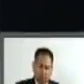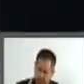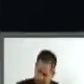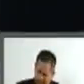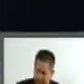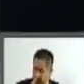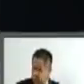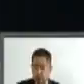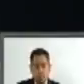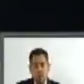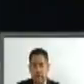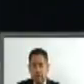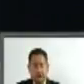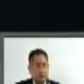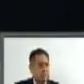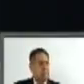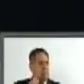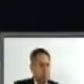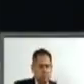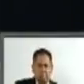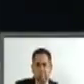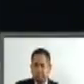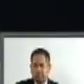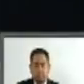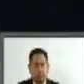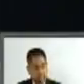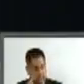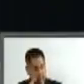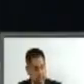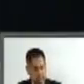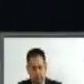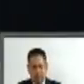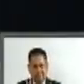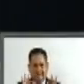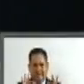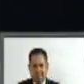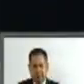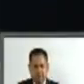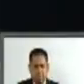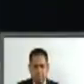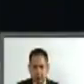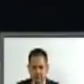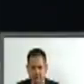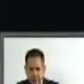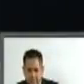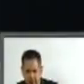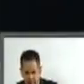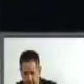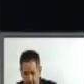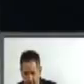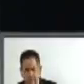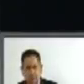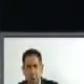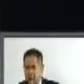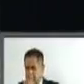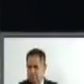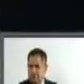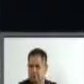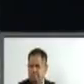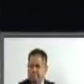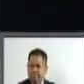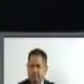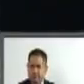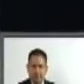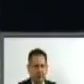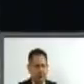la naturaleza nos demuestra con claridad la inevitabilidad de nuestro vínculo. A su vez, la historia